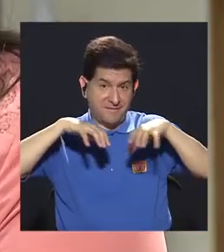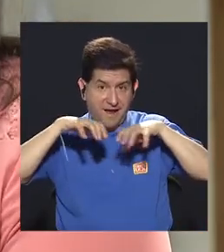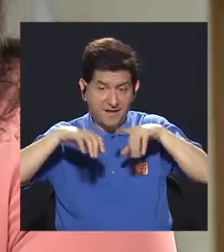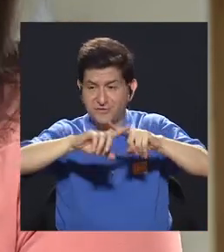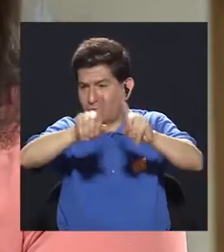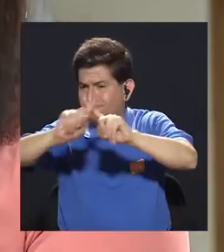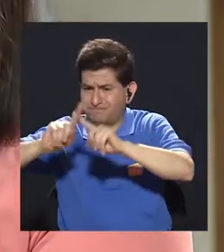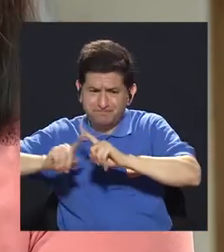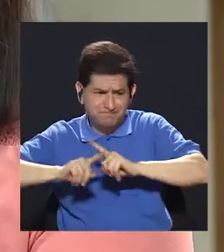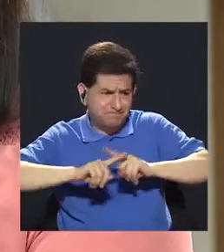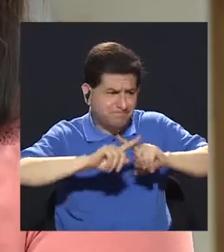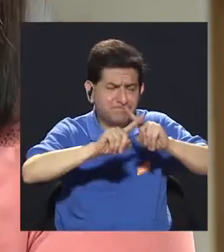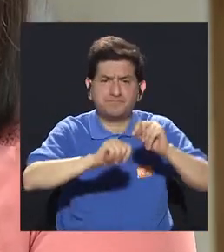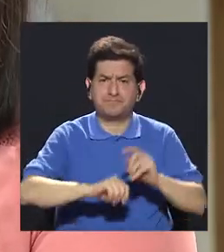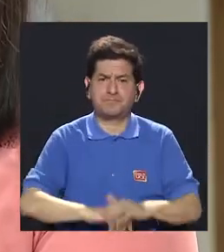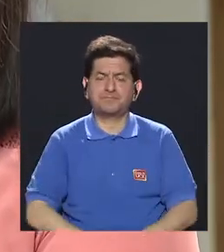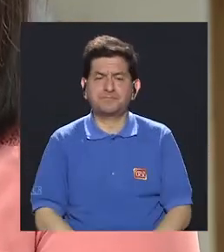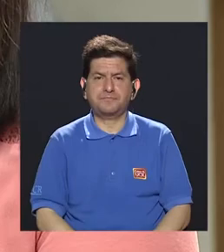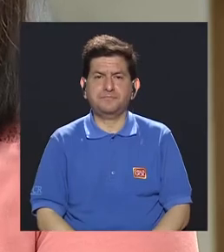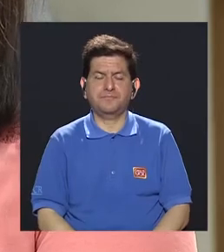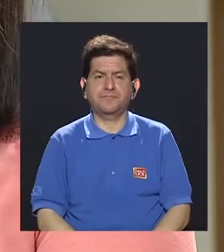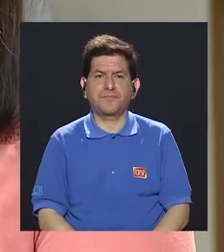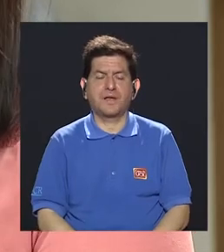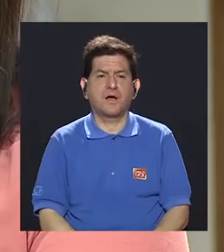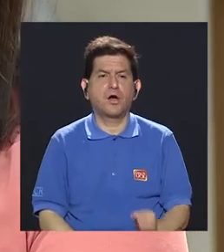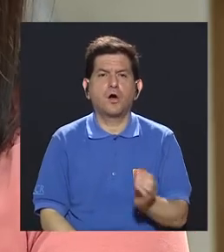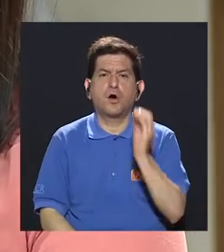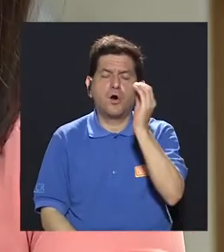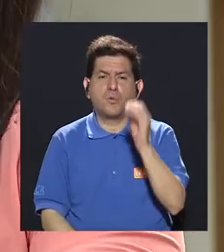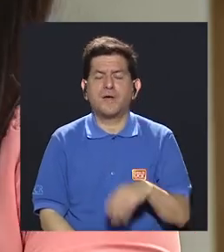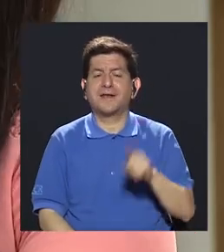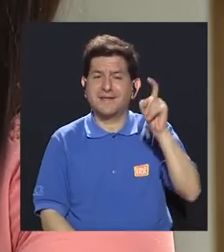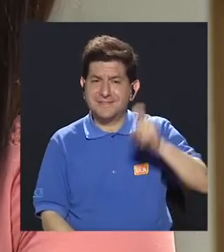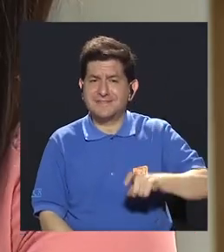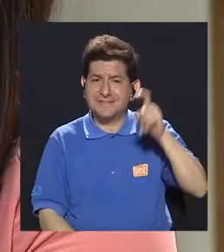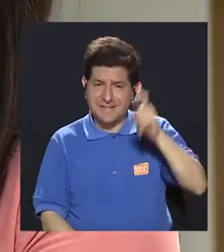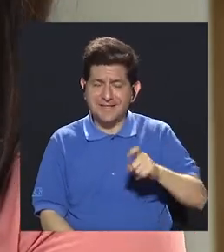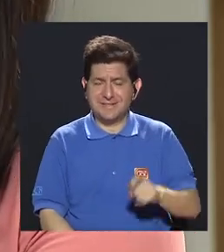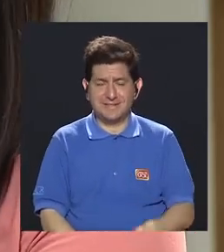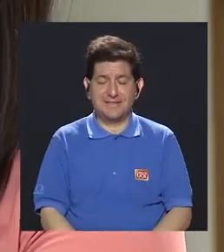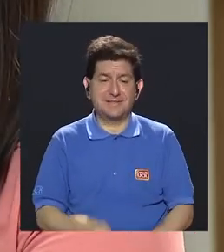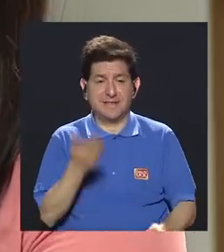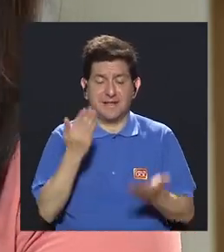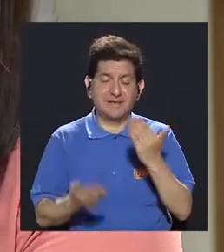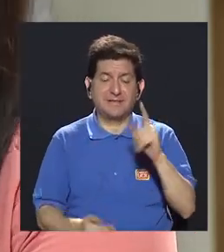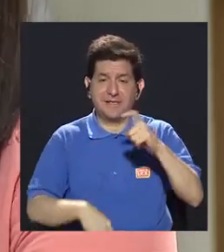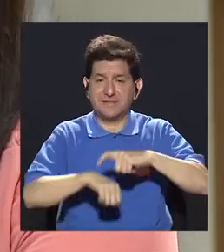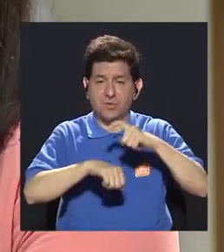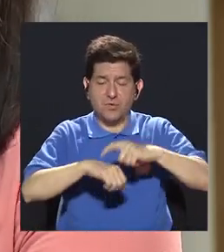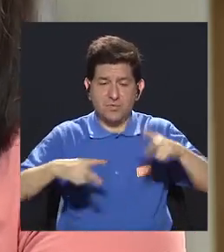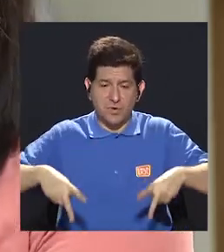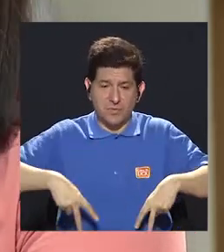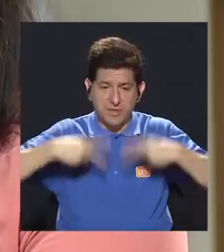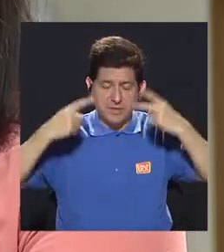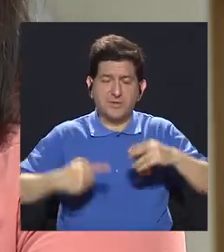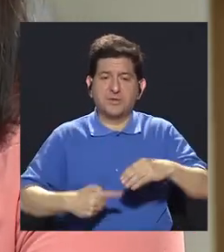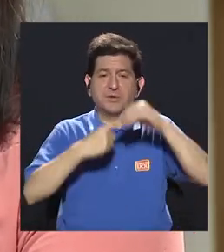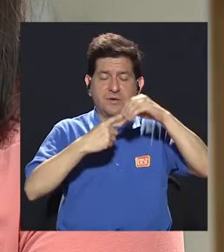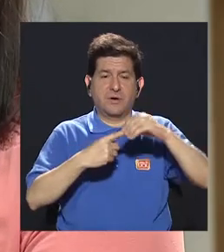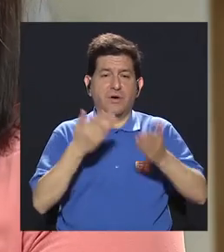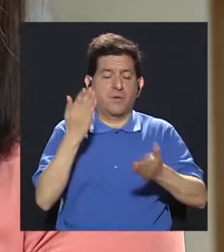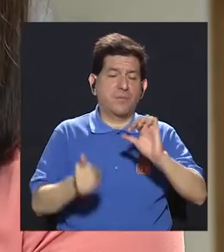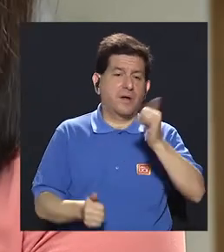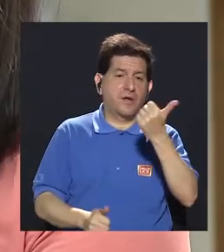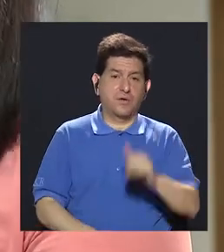son muy diversas y hay muchachos y muchachas que lo necesitan más en algún momento de sus vidas que otros.